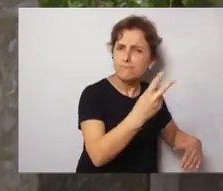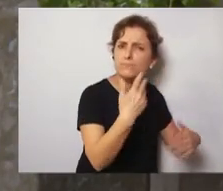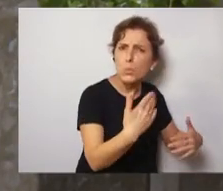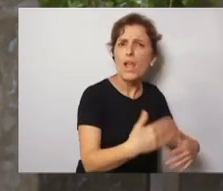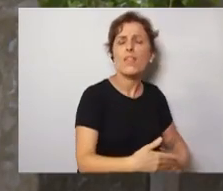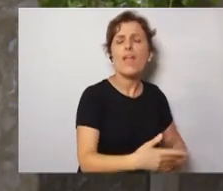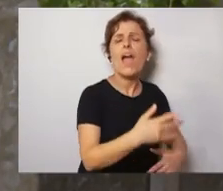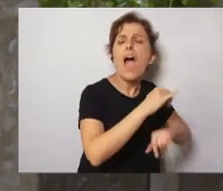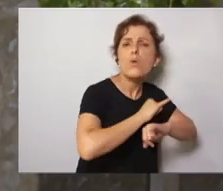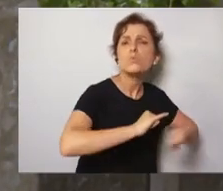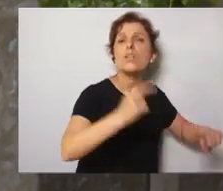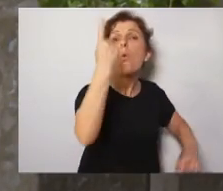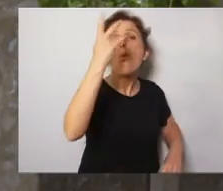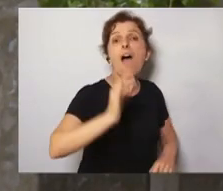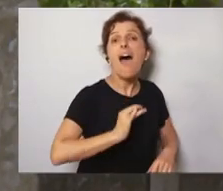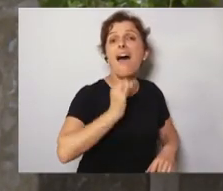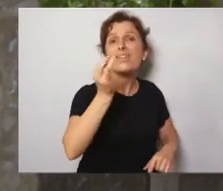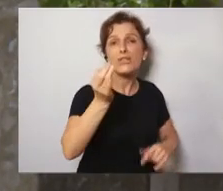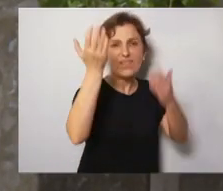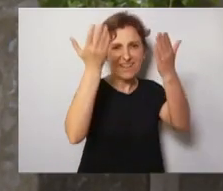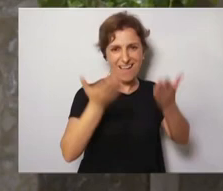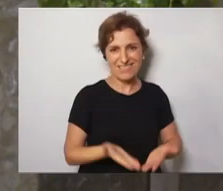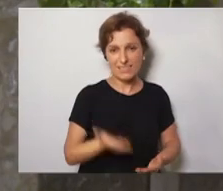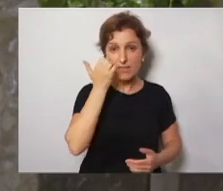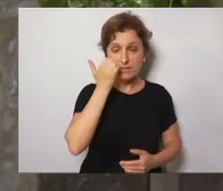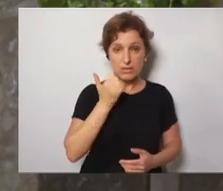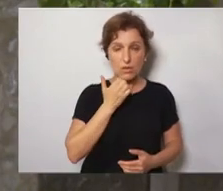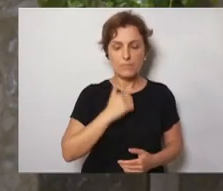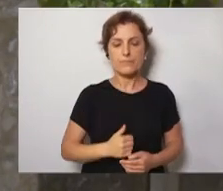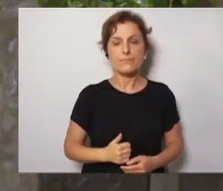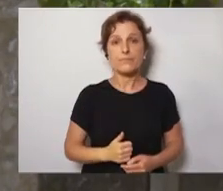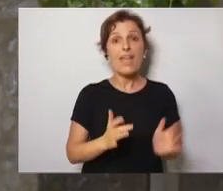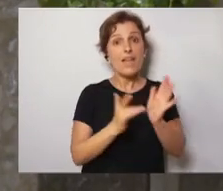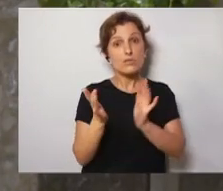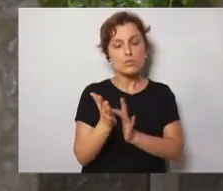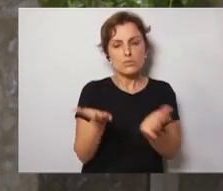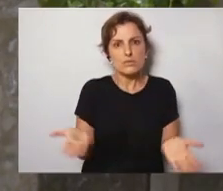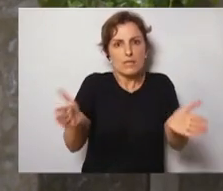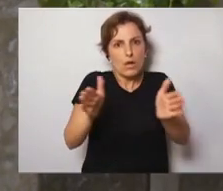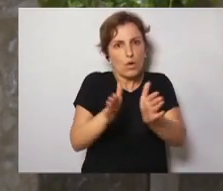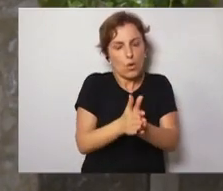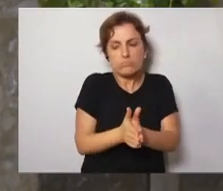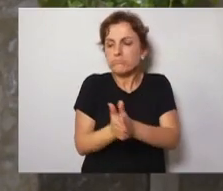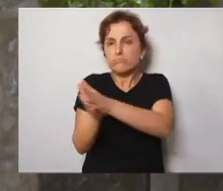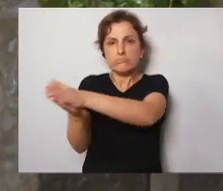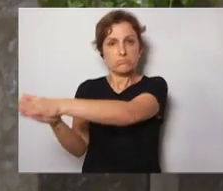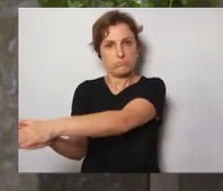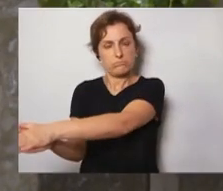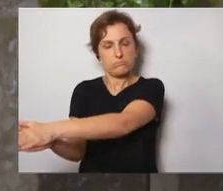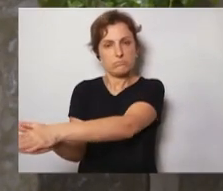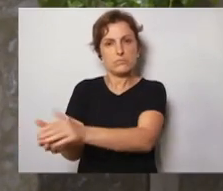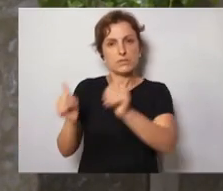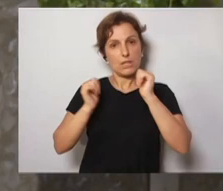del señor jesús cerró el libro lo devolvió al ayudante y se sentó